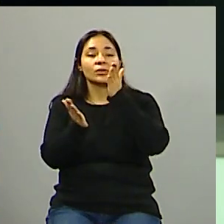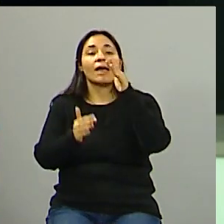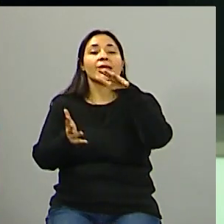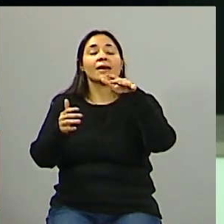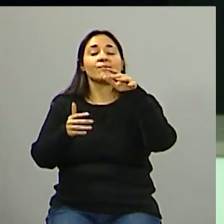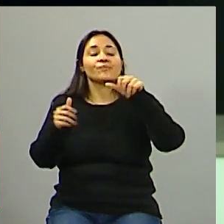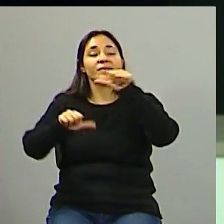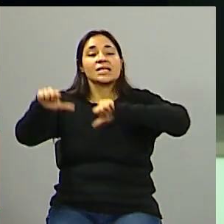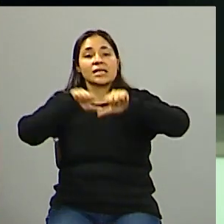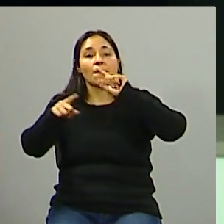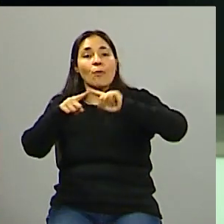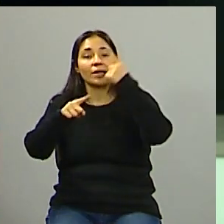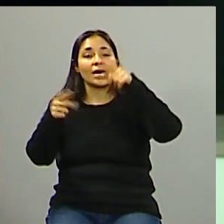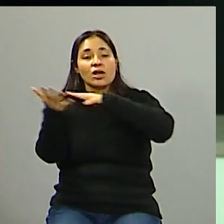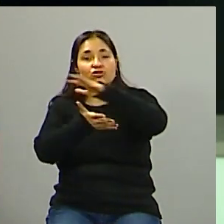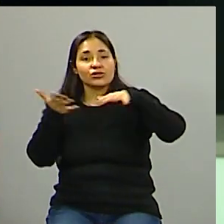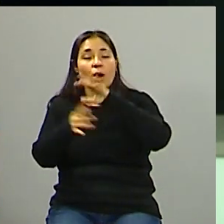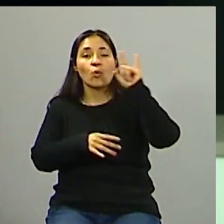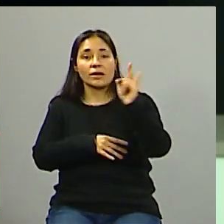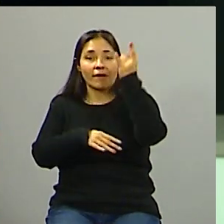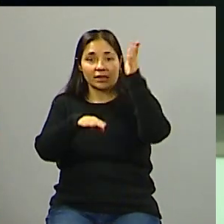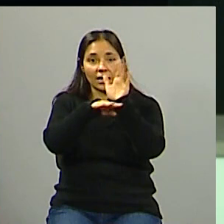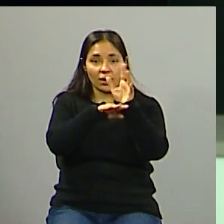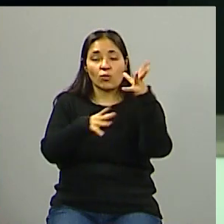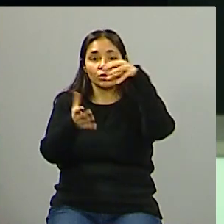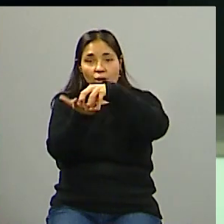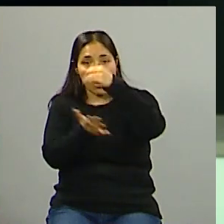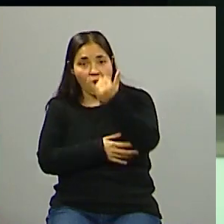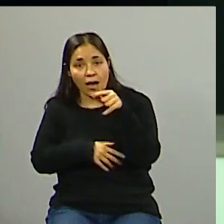Universidad Nacional de Cuyo, y por otro lado, sí, bueno, por